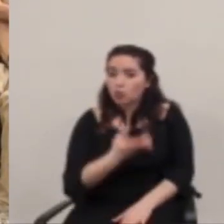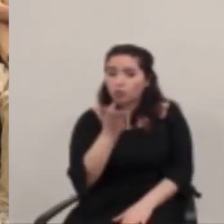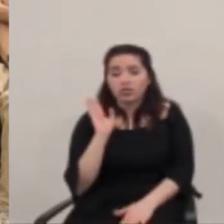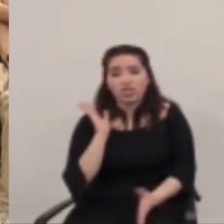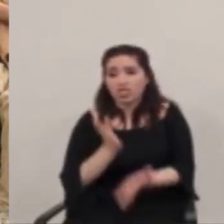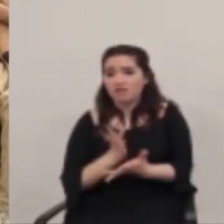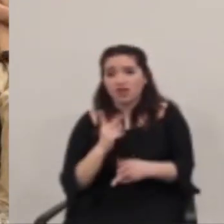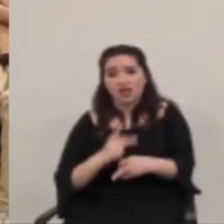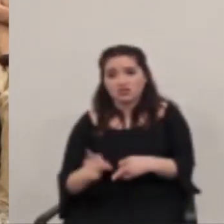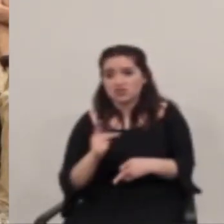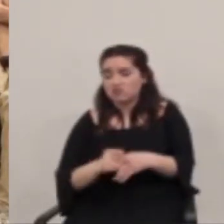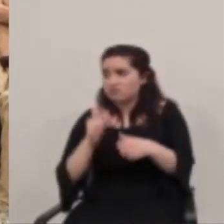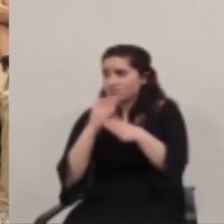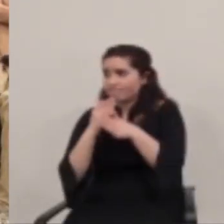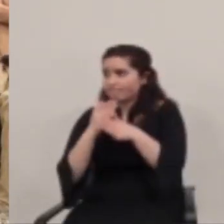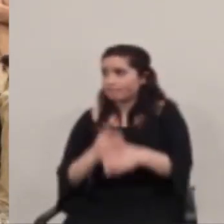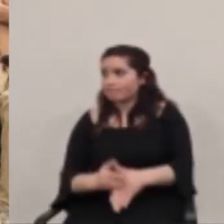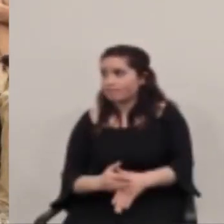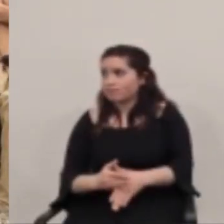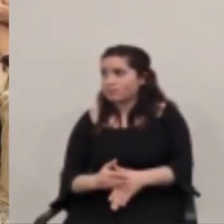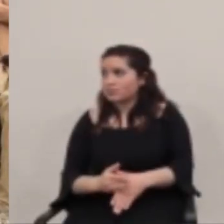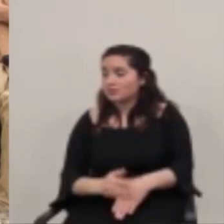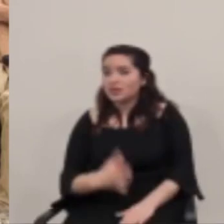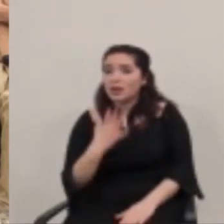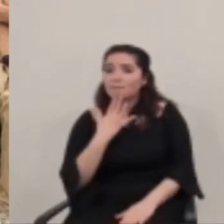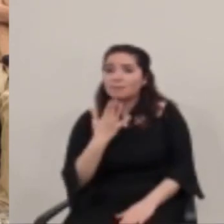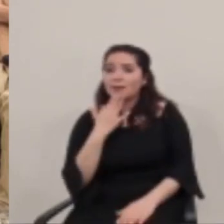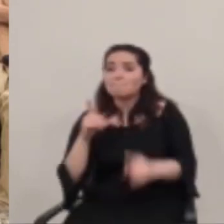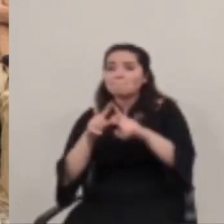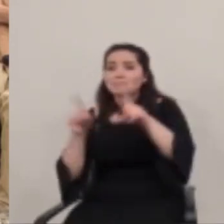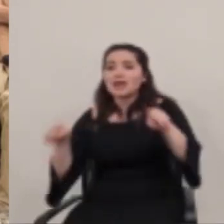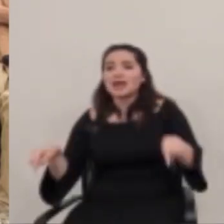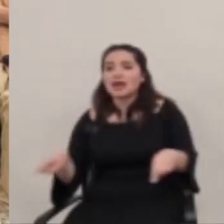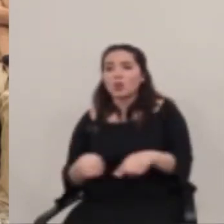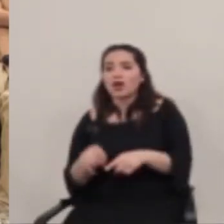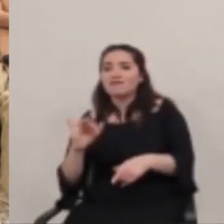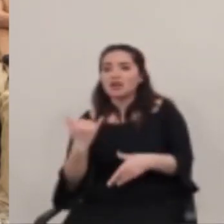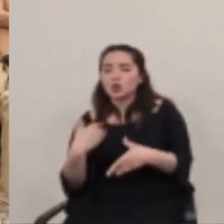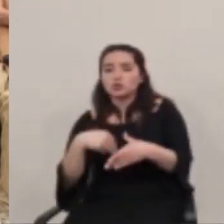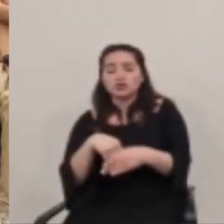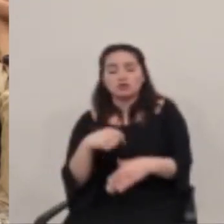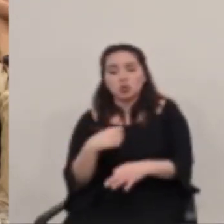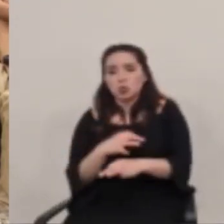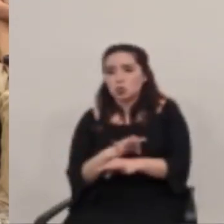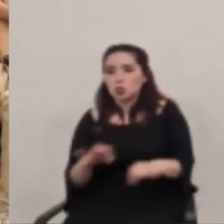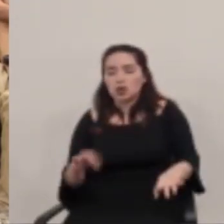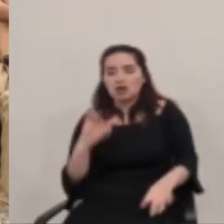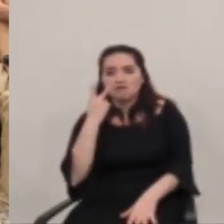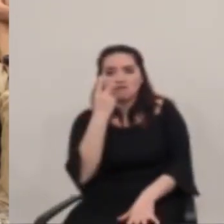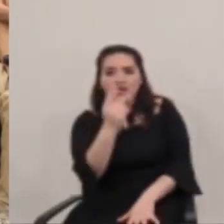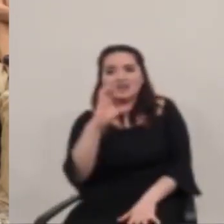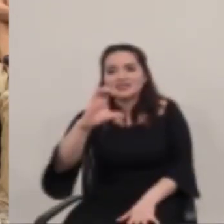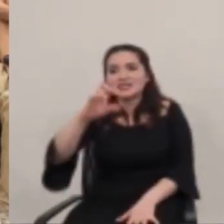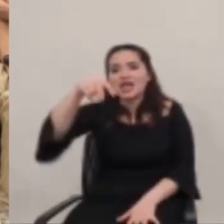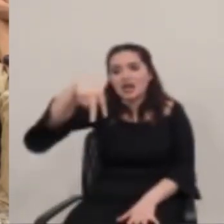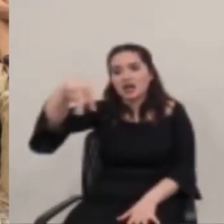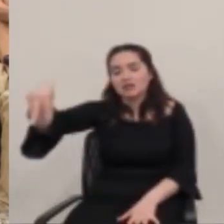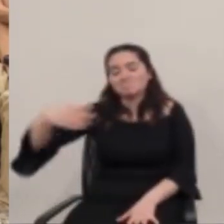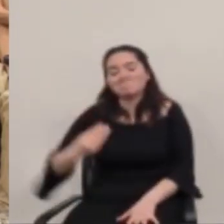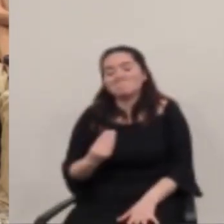Tenemos también iniciativas, tenemos una página web inclusiva. Yo lamento que no la haya visto porque las tenemos.